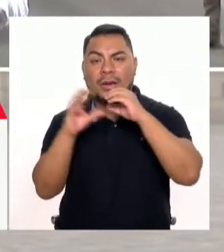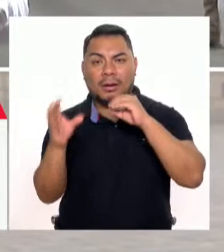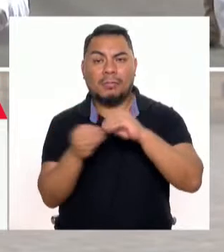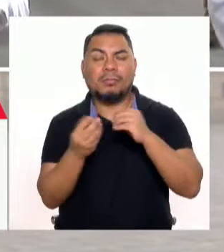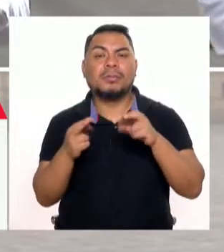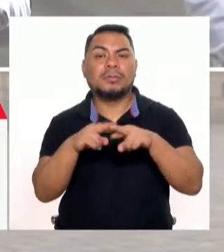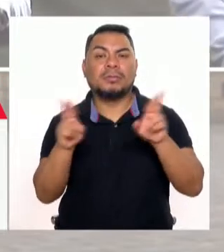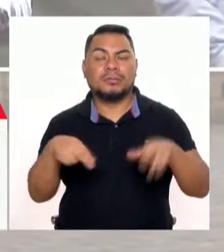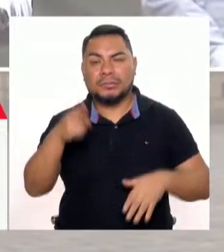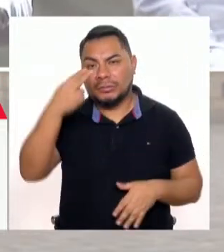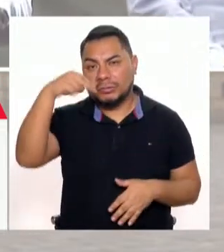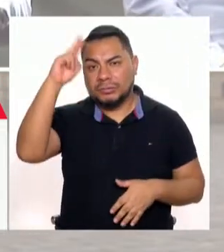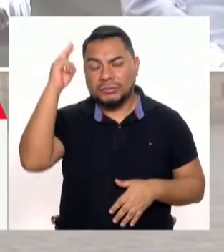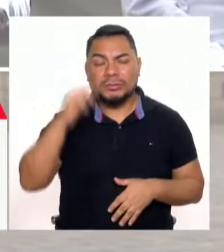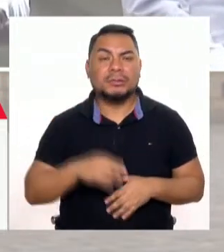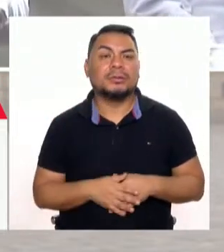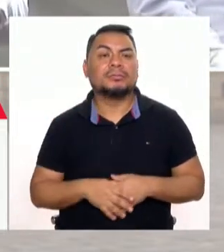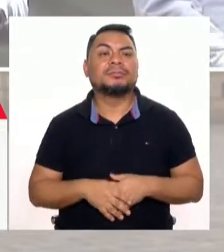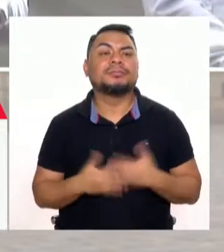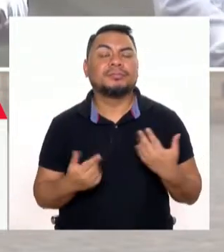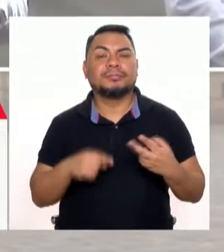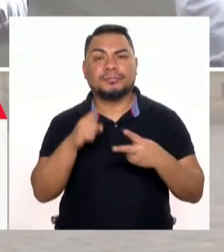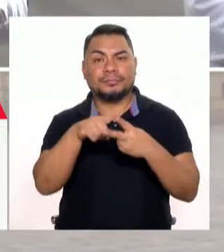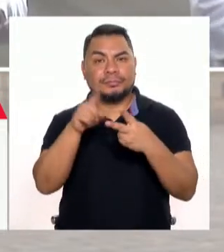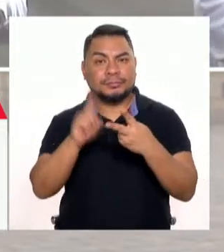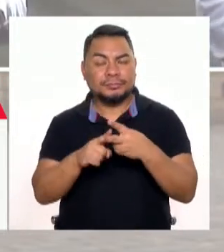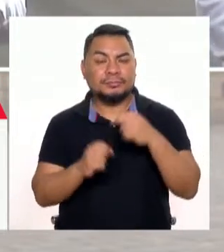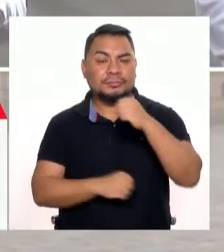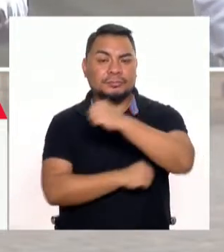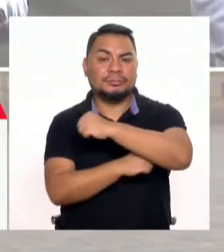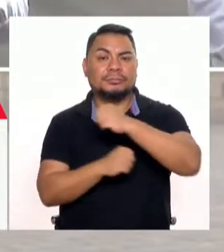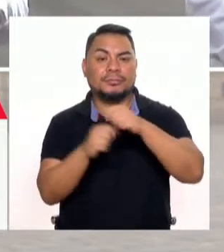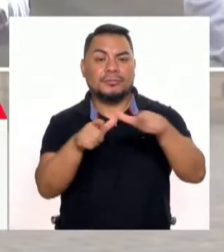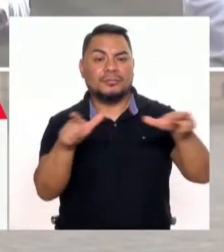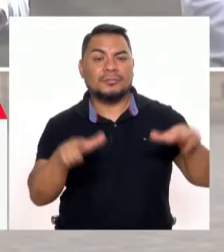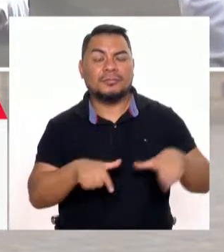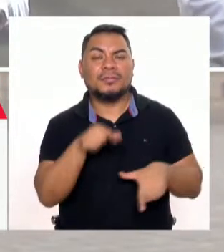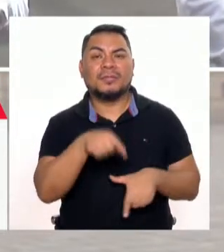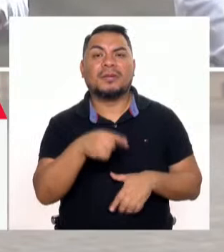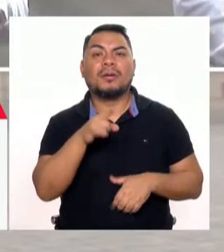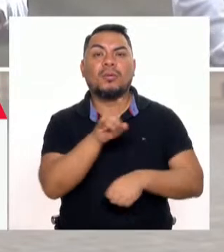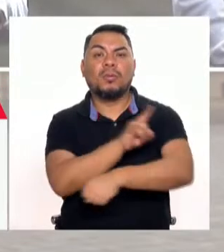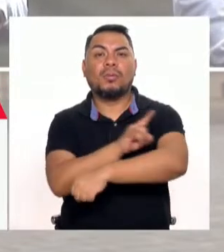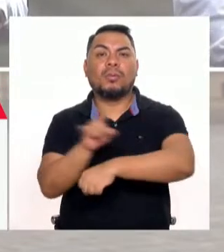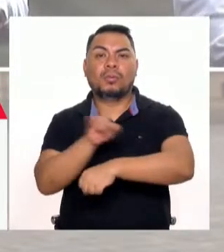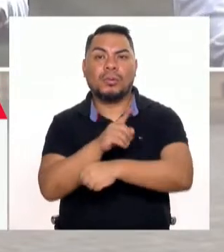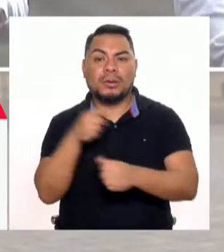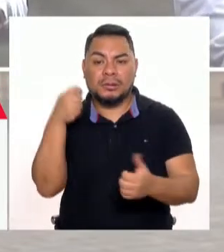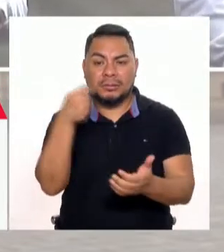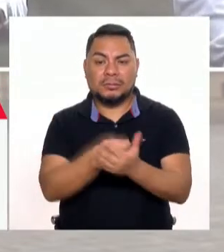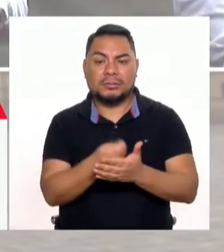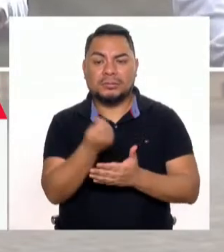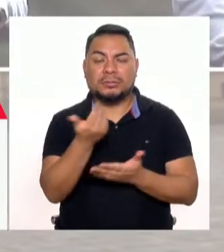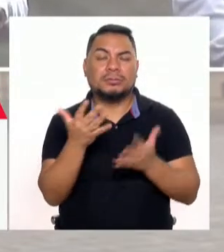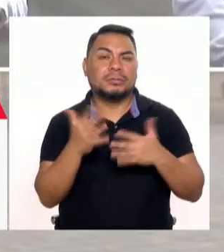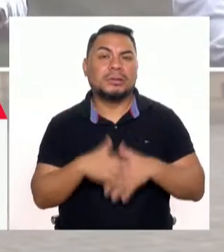la región de huánuco y dos en la región ucayali con una inversión superior a ciento